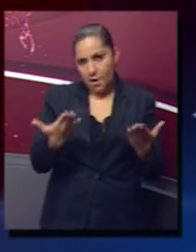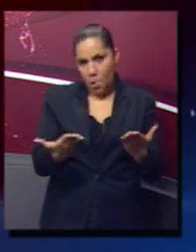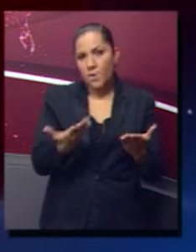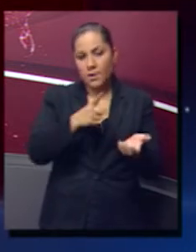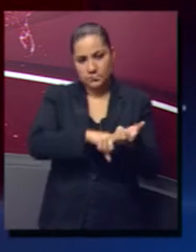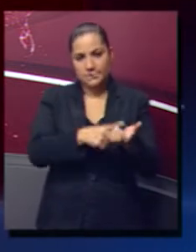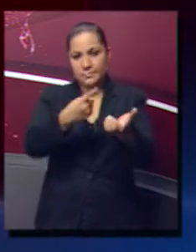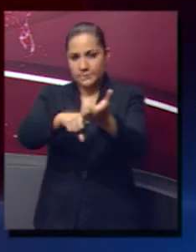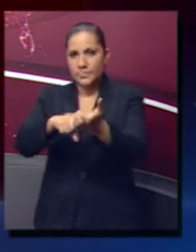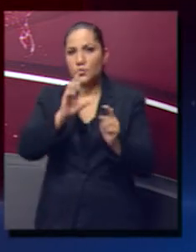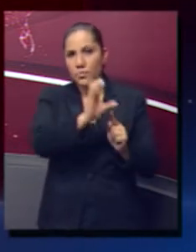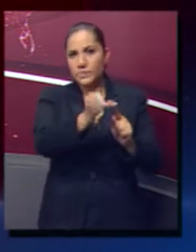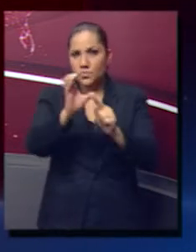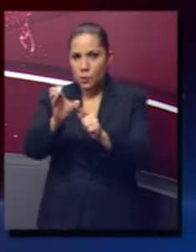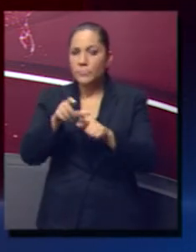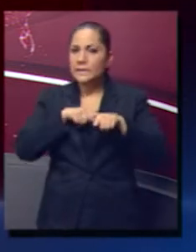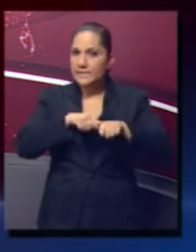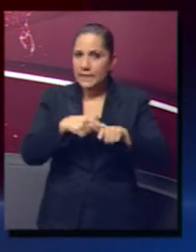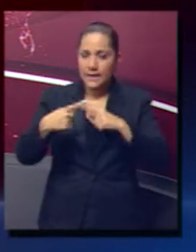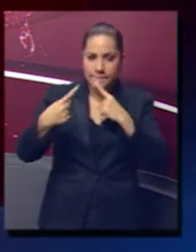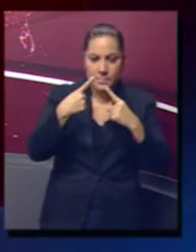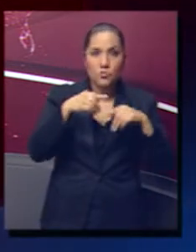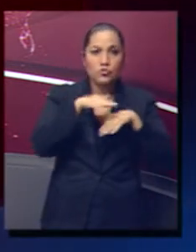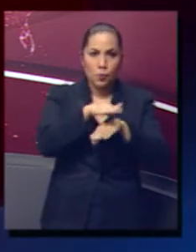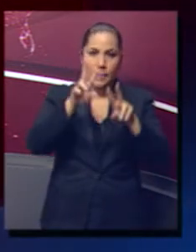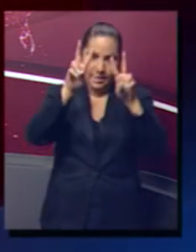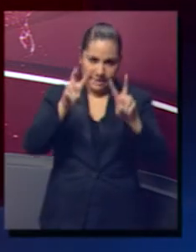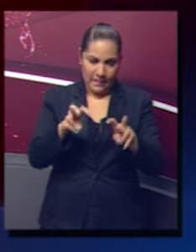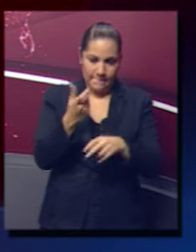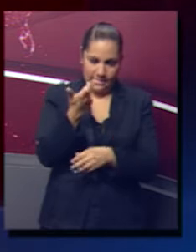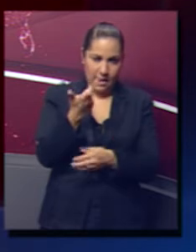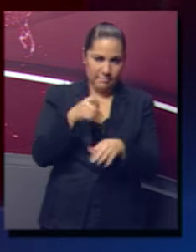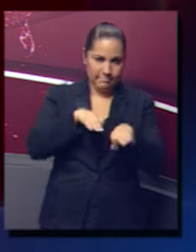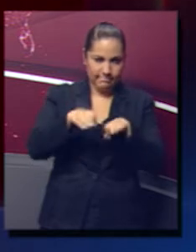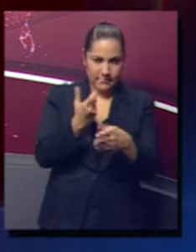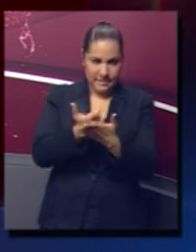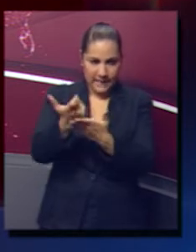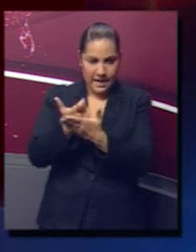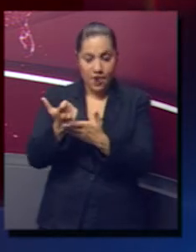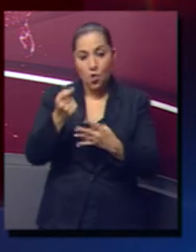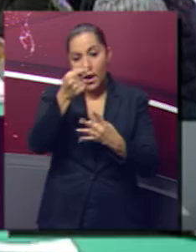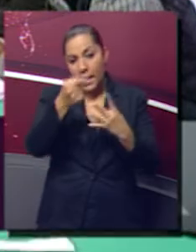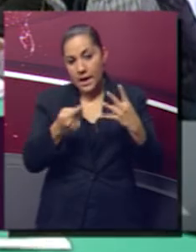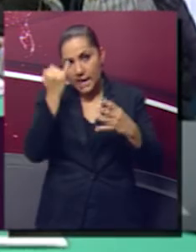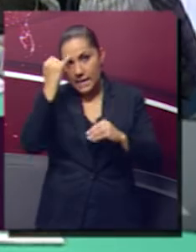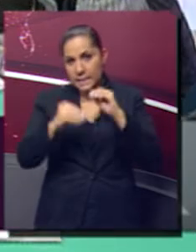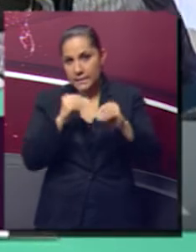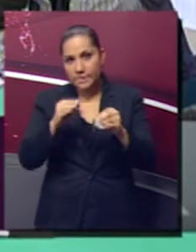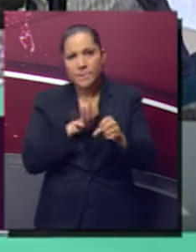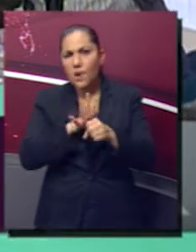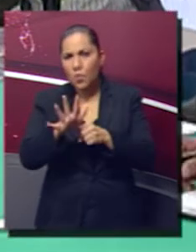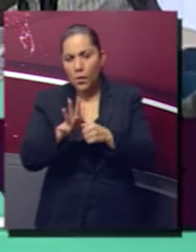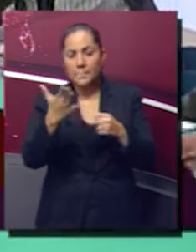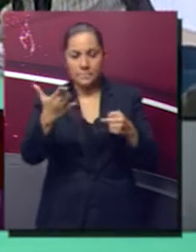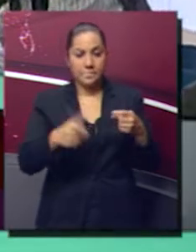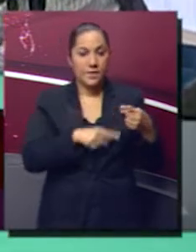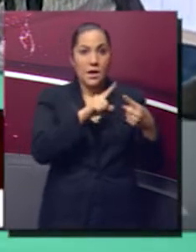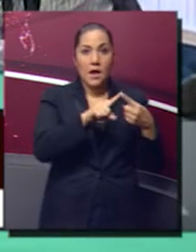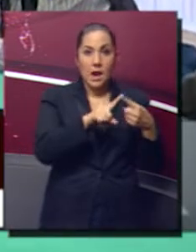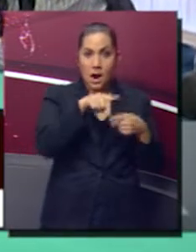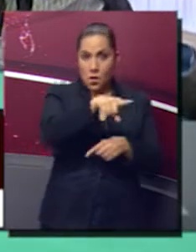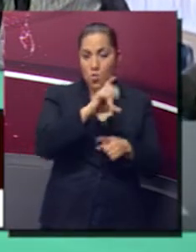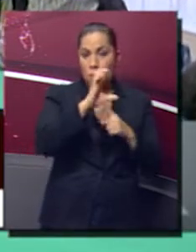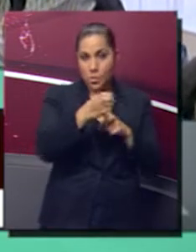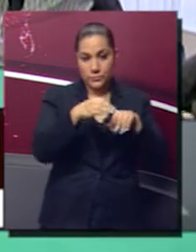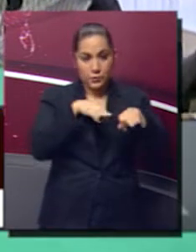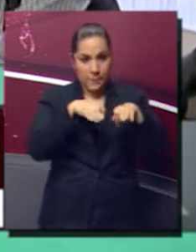de comisiones iniciativas relacionadas con el tema salarial. Algunas de ellas son las siguientes. Continúa el análisis dentro de la Comisión de